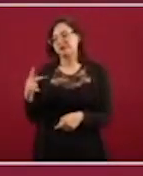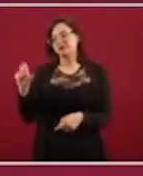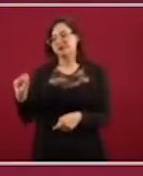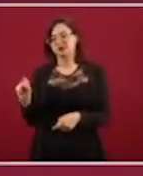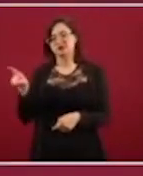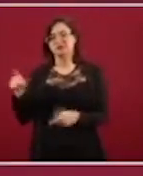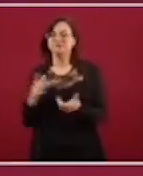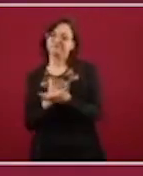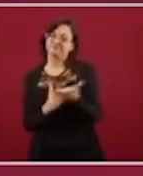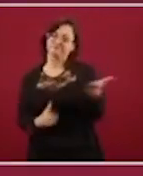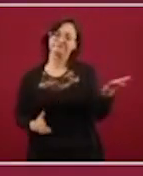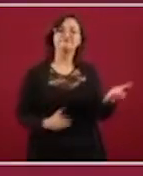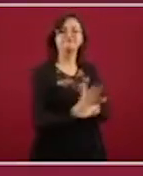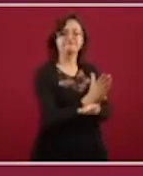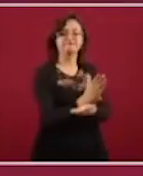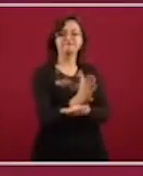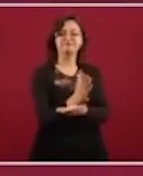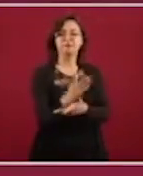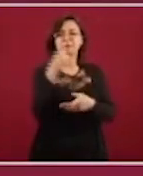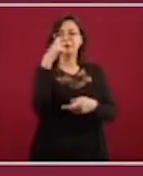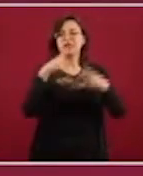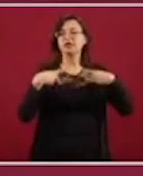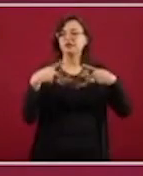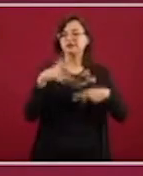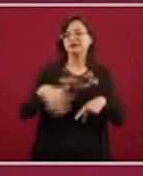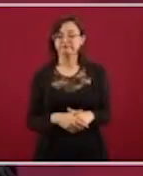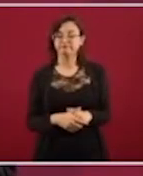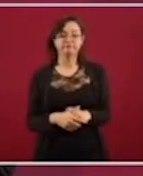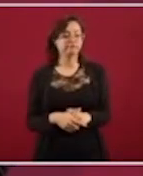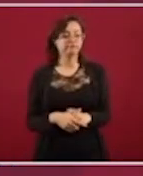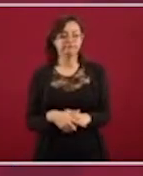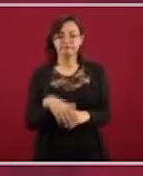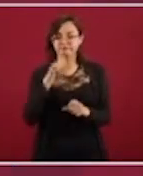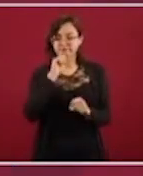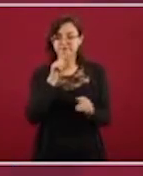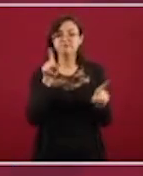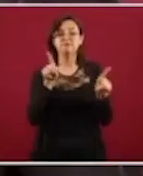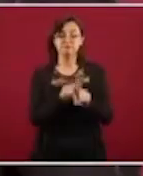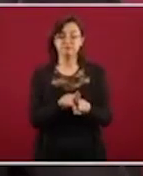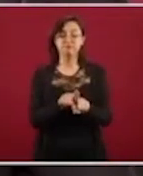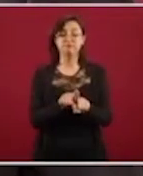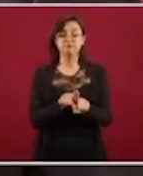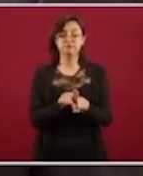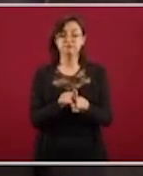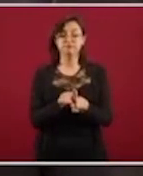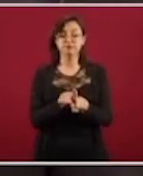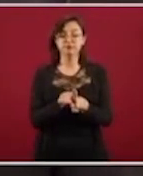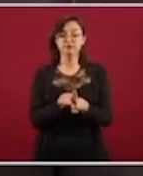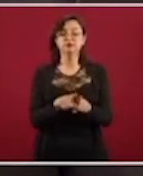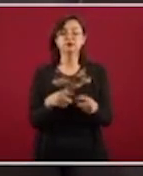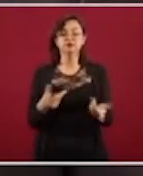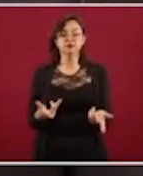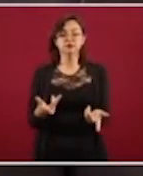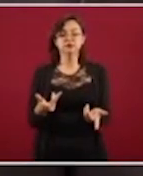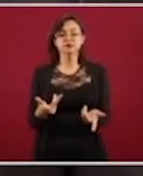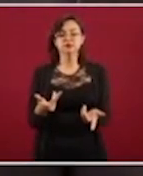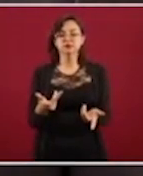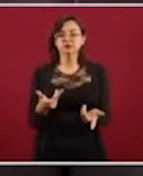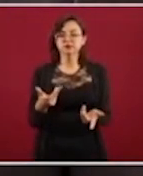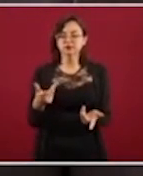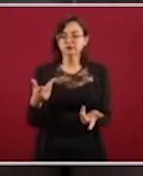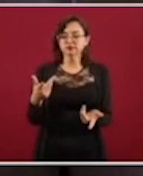proteger a los trabajadores. Nosotros estamos obligados a